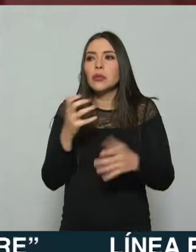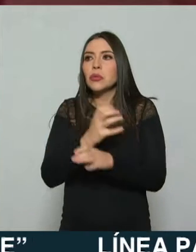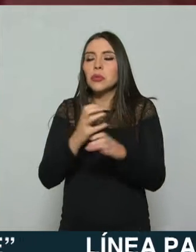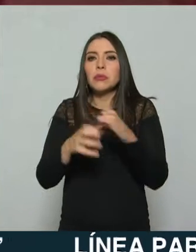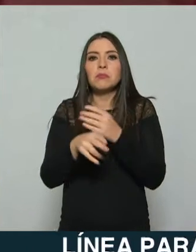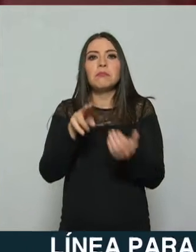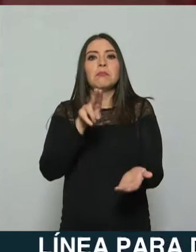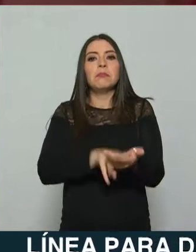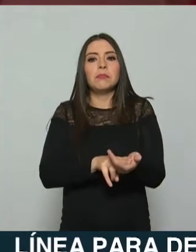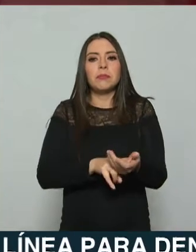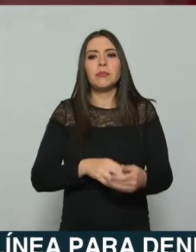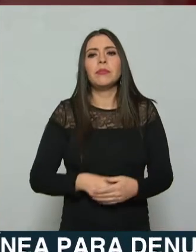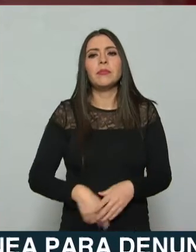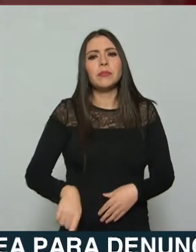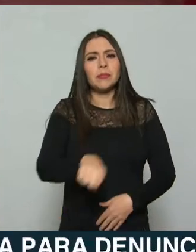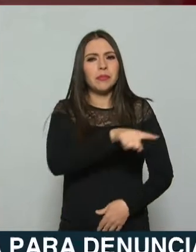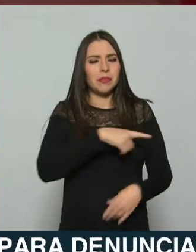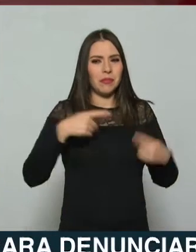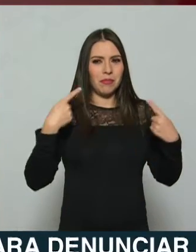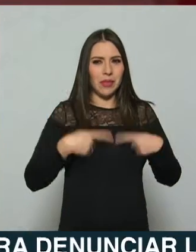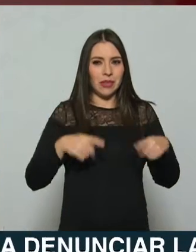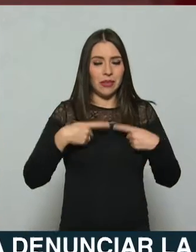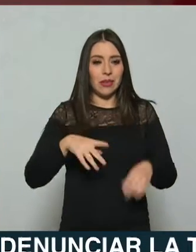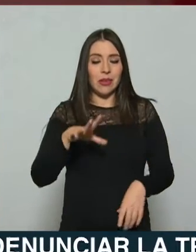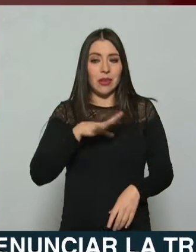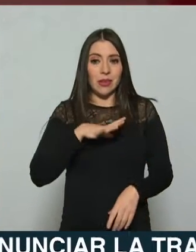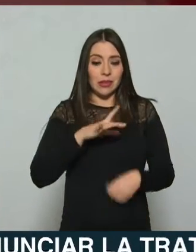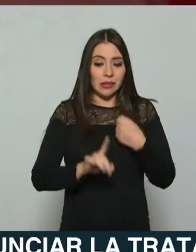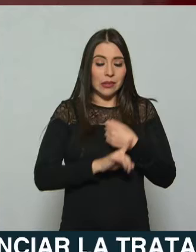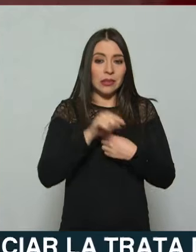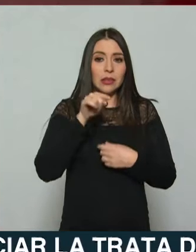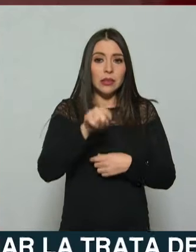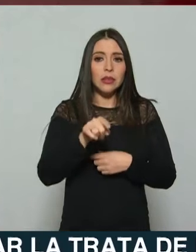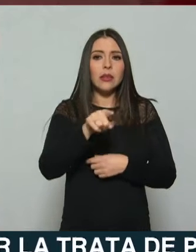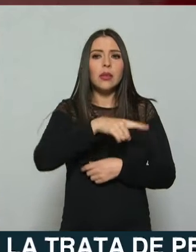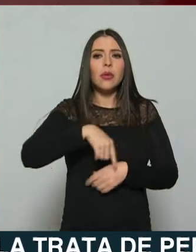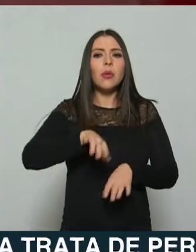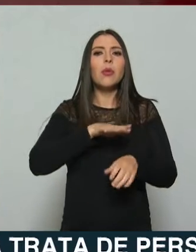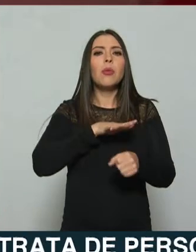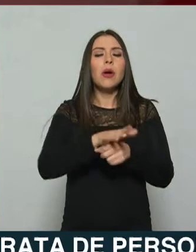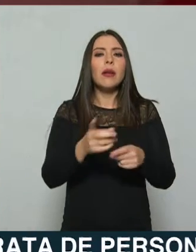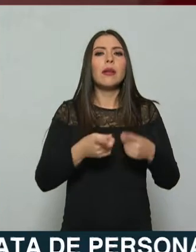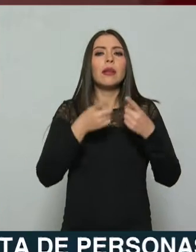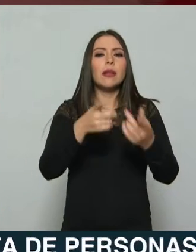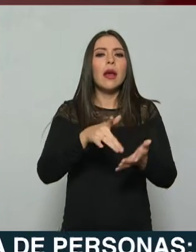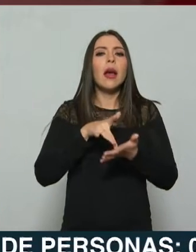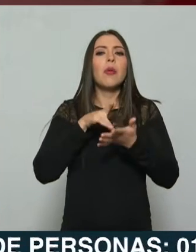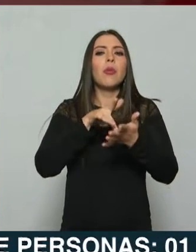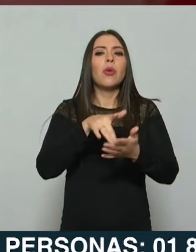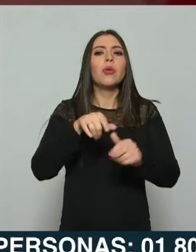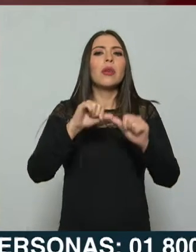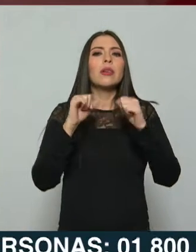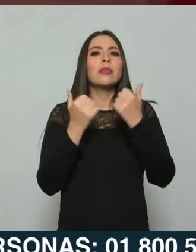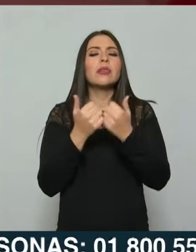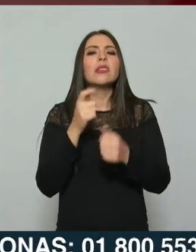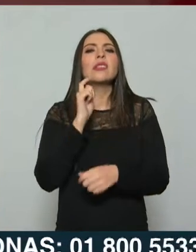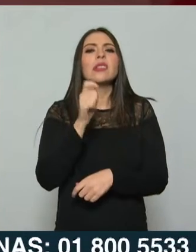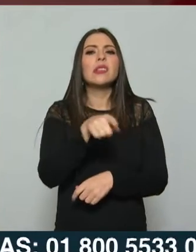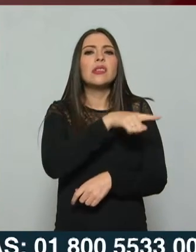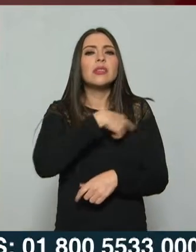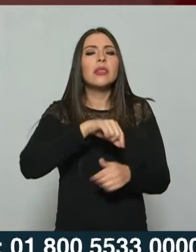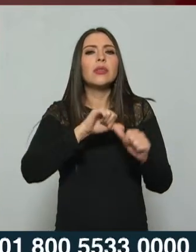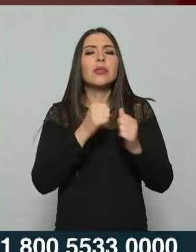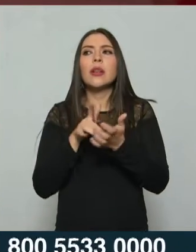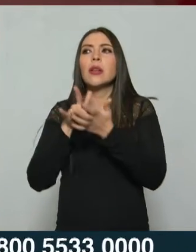a las personas, a las familias de estos pacientes en la asociación, en Unidos Pro Trasplante de Médula Ósea? ¿Cuál es el apoyo que ustedes les